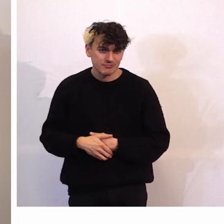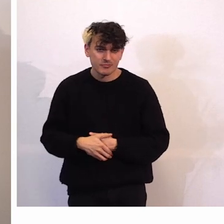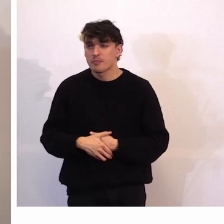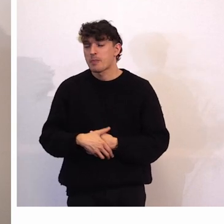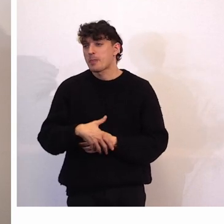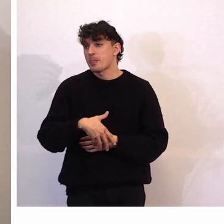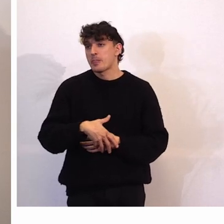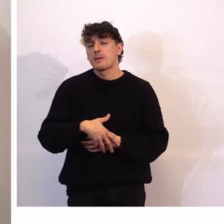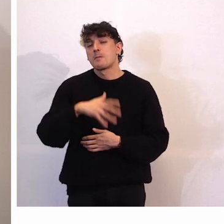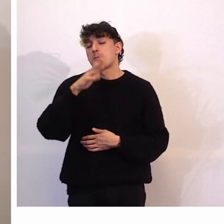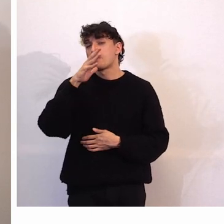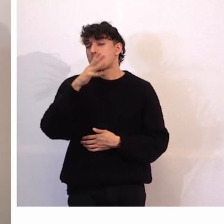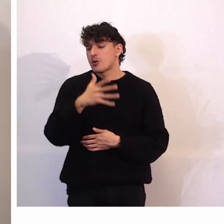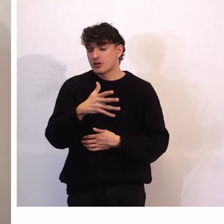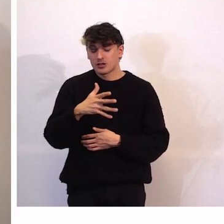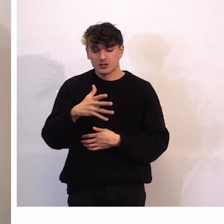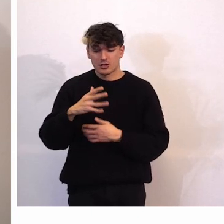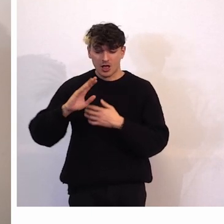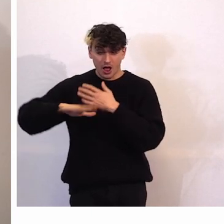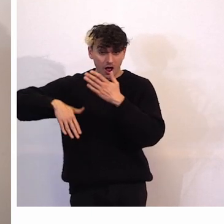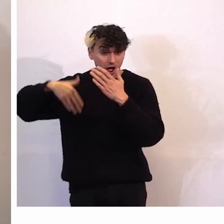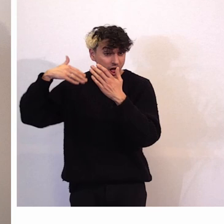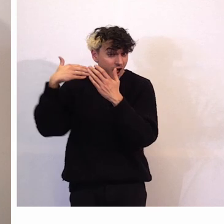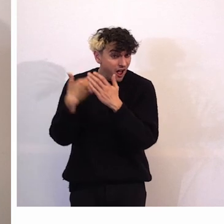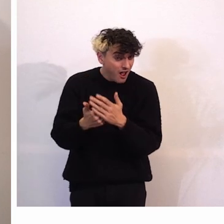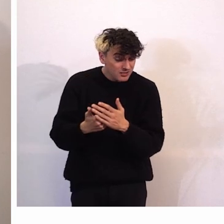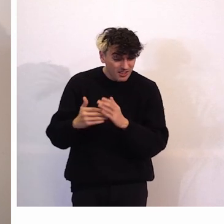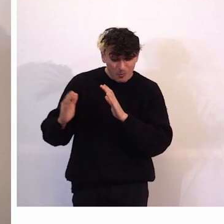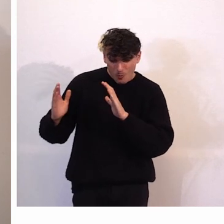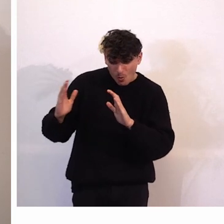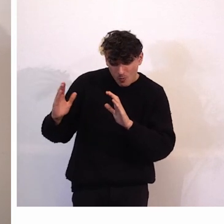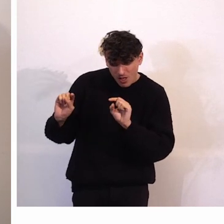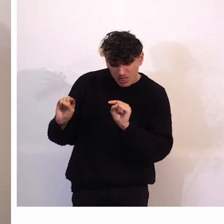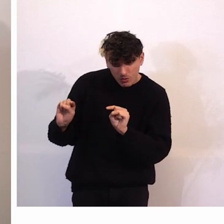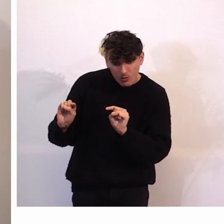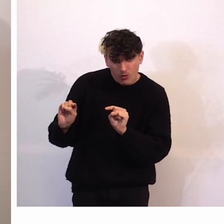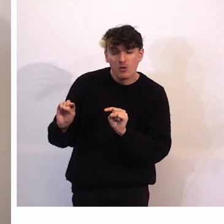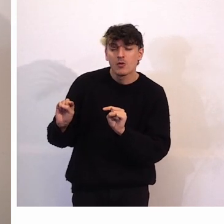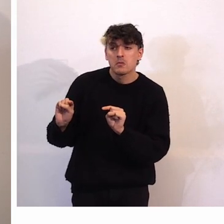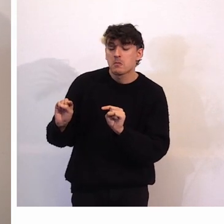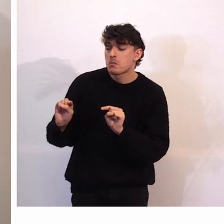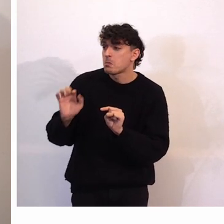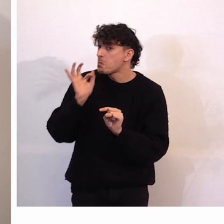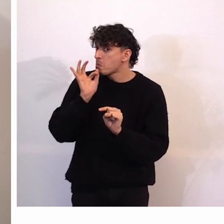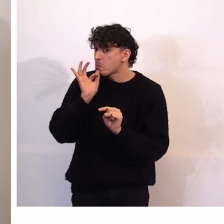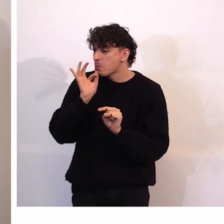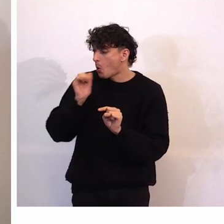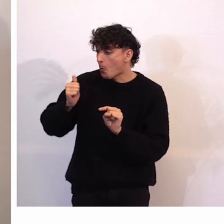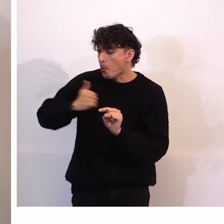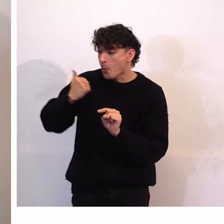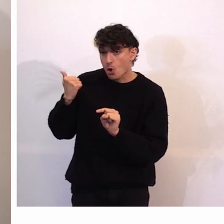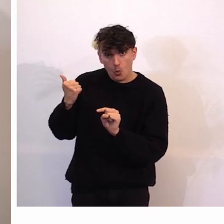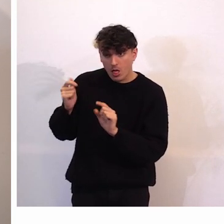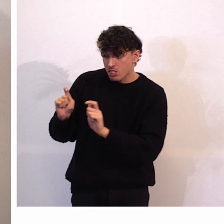sobre todo porque hasta ese momento no se nos habían dado la oportunidad a